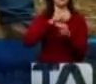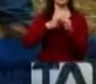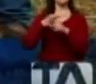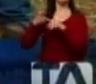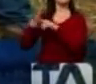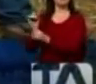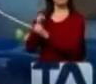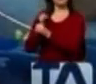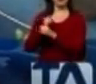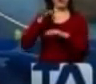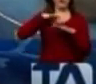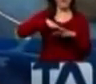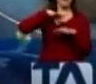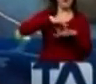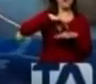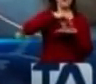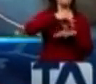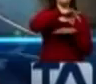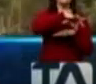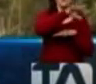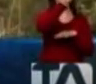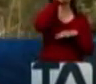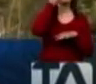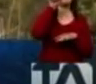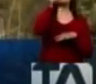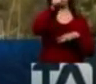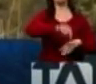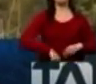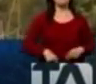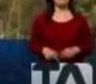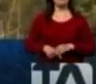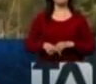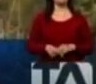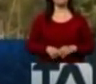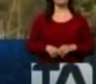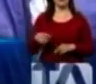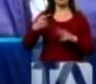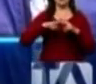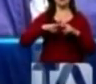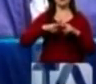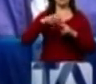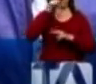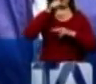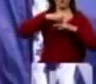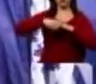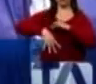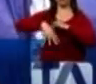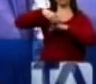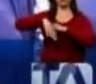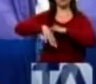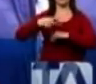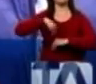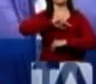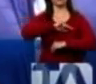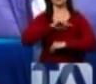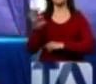han plantado 8.000 árboles en la Reserva Paluguillo, de donde se genera el agua para la capital. Estamos adoptando un árbol